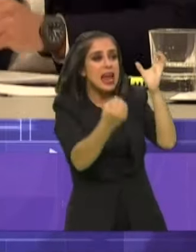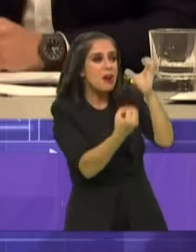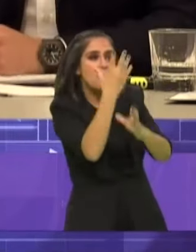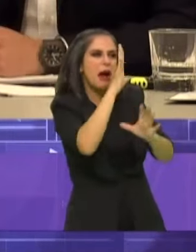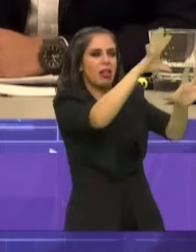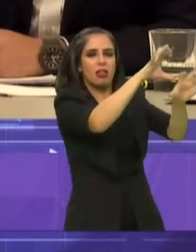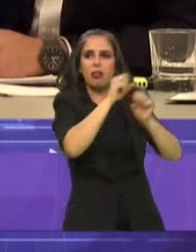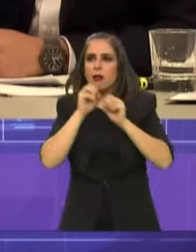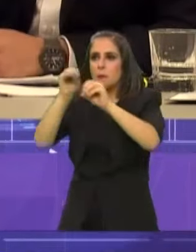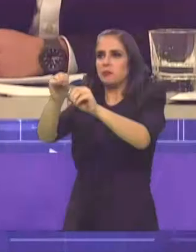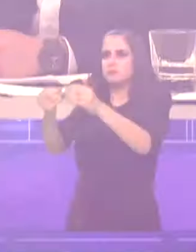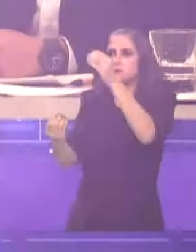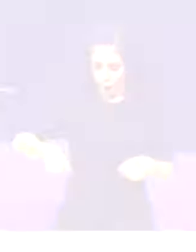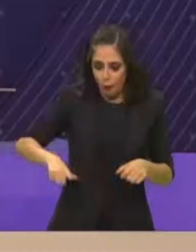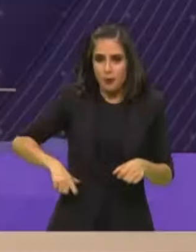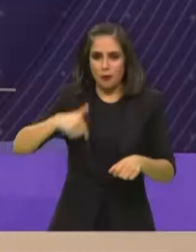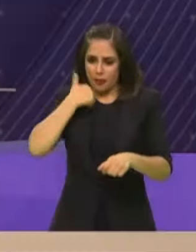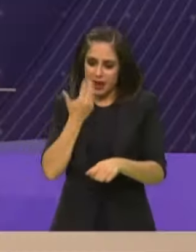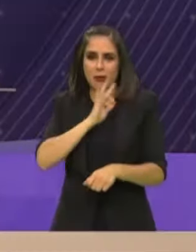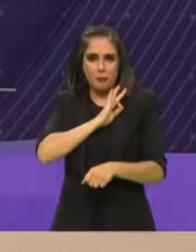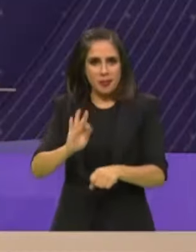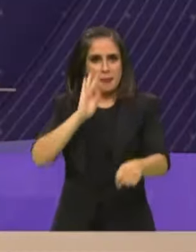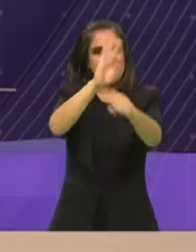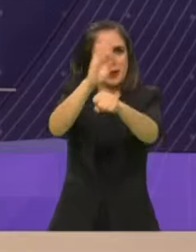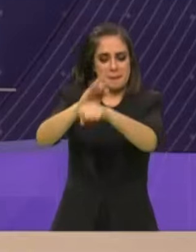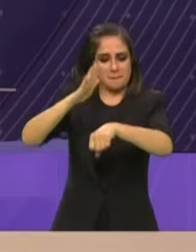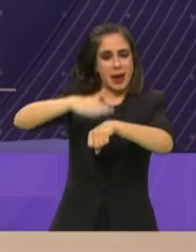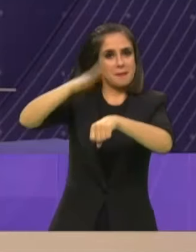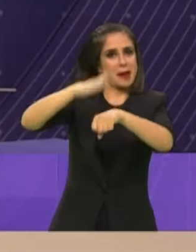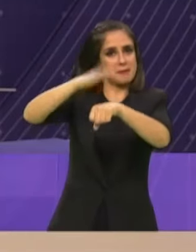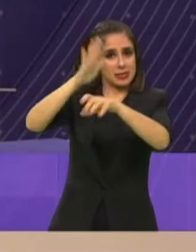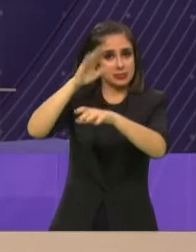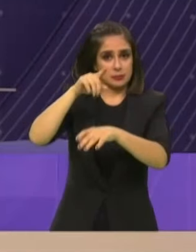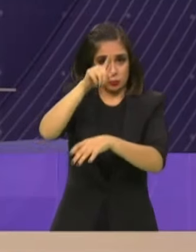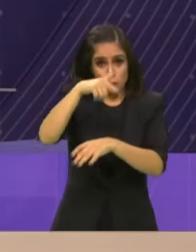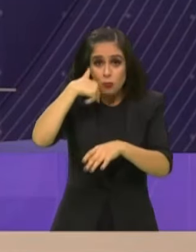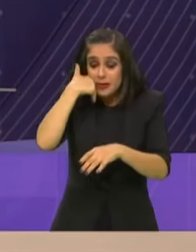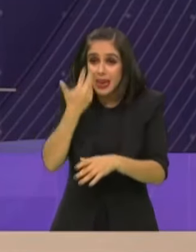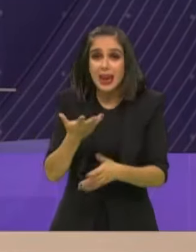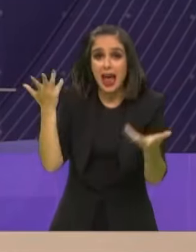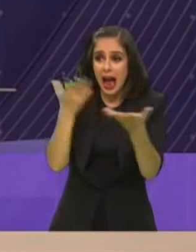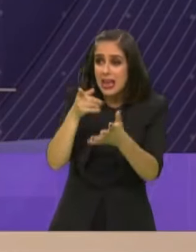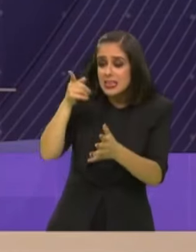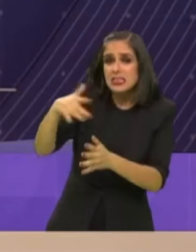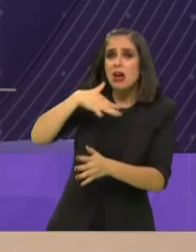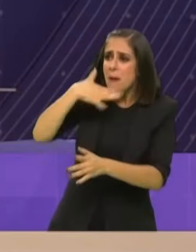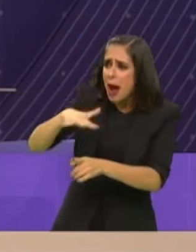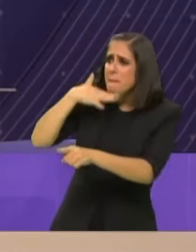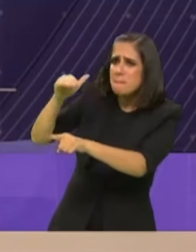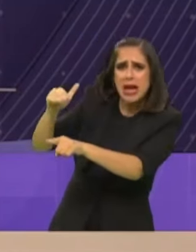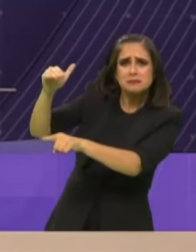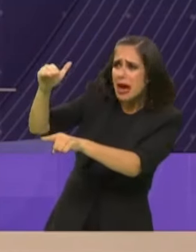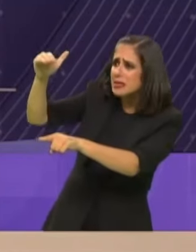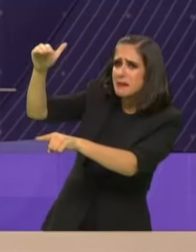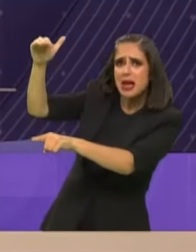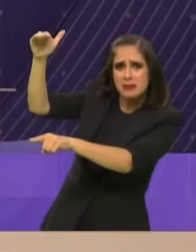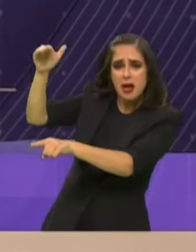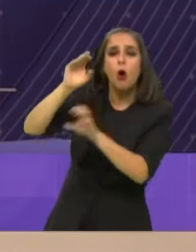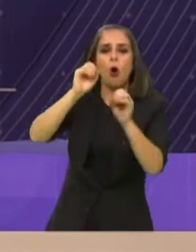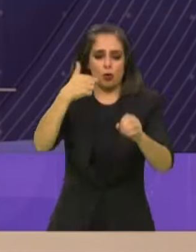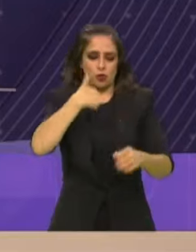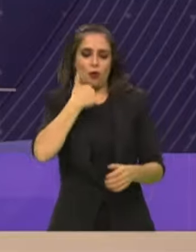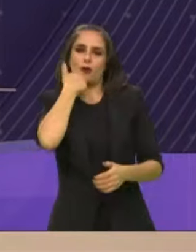con un mensaje final. Puedes elegir entre los que construyen pisos de corrupción o elegir por los que